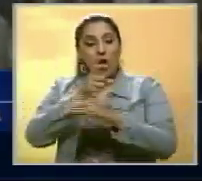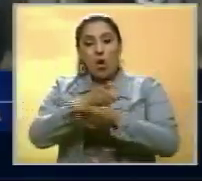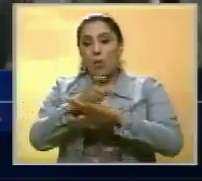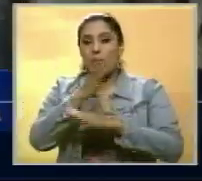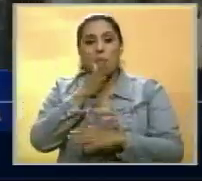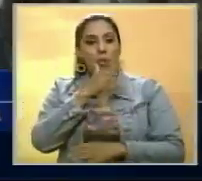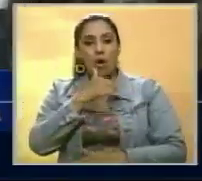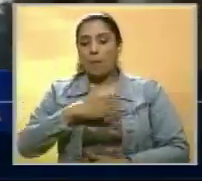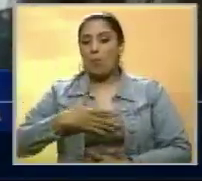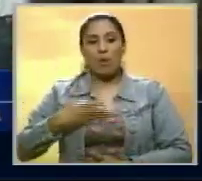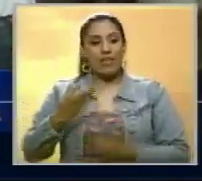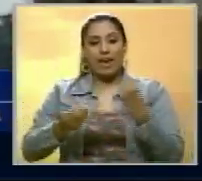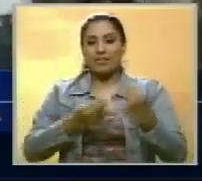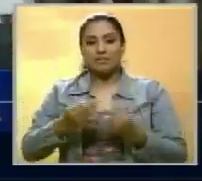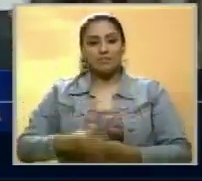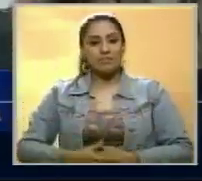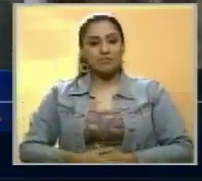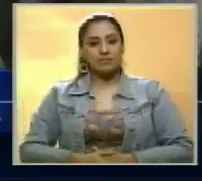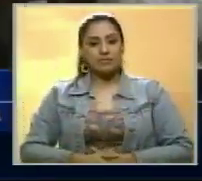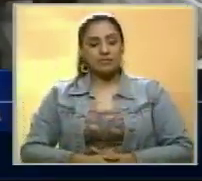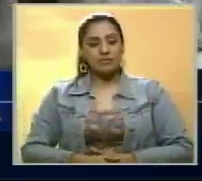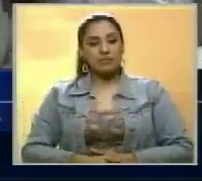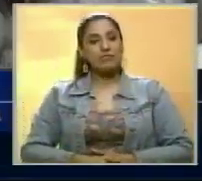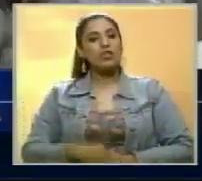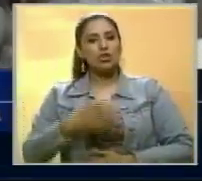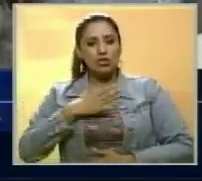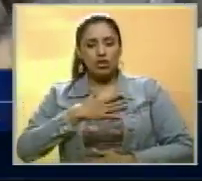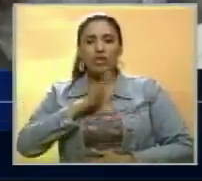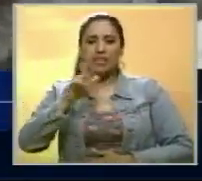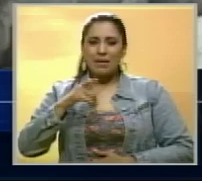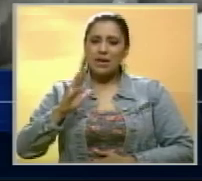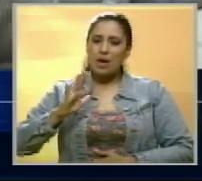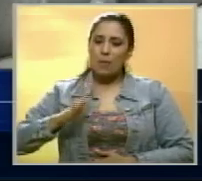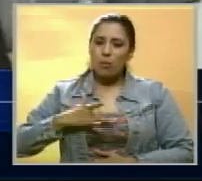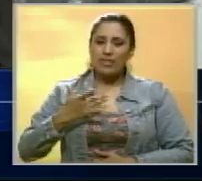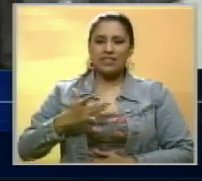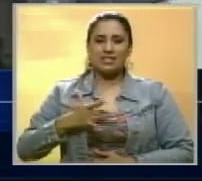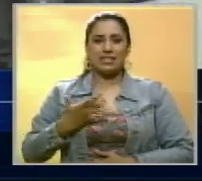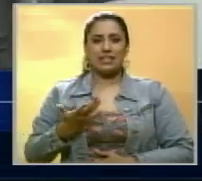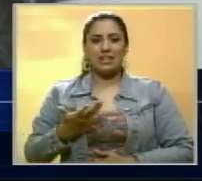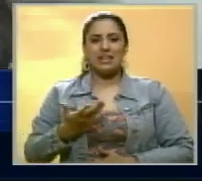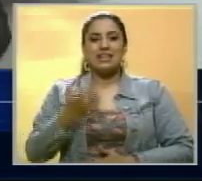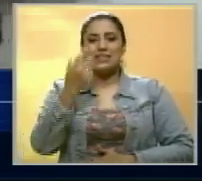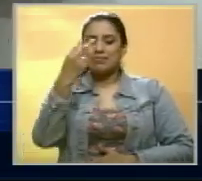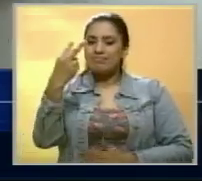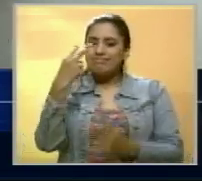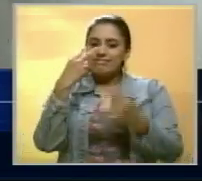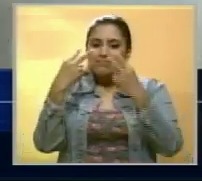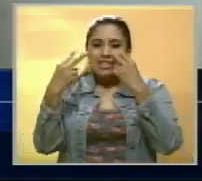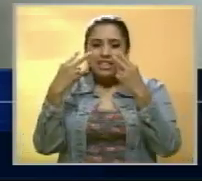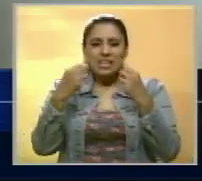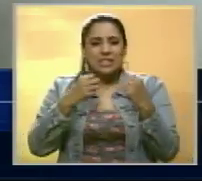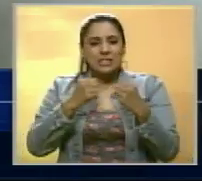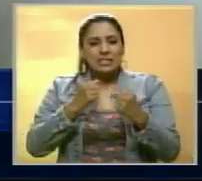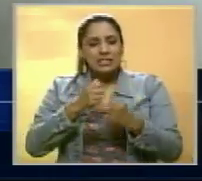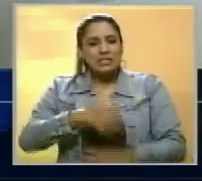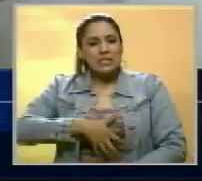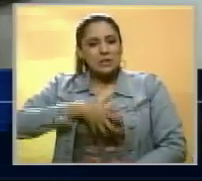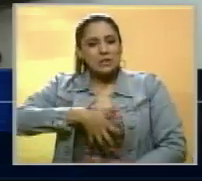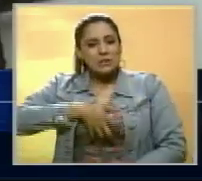no ha podido cumplir. Pero también he podido sentir esas miradas de